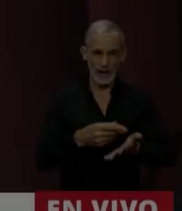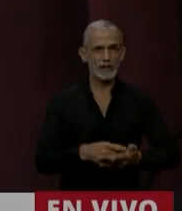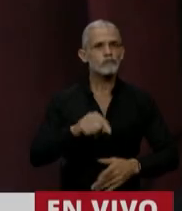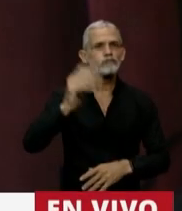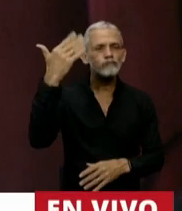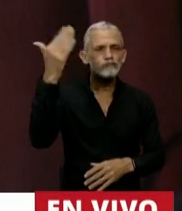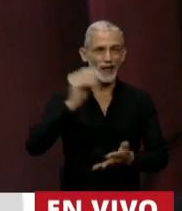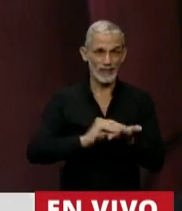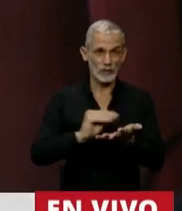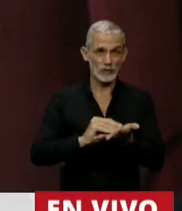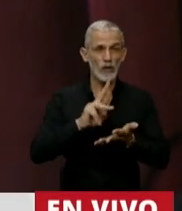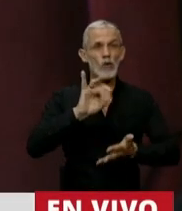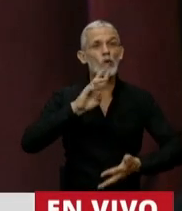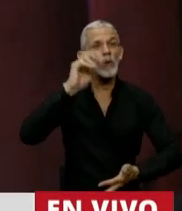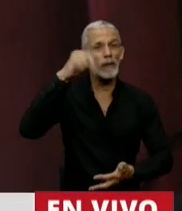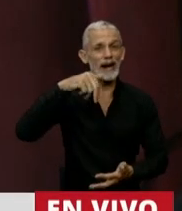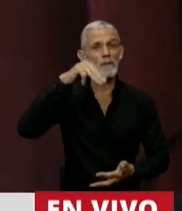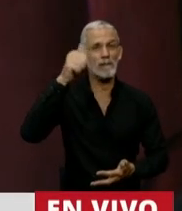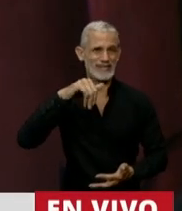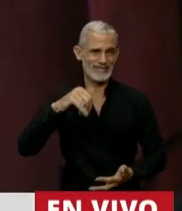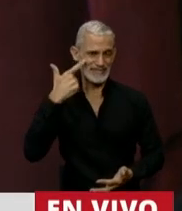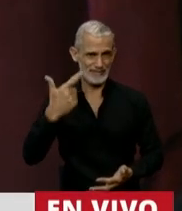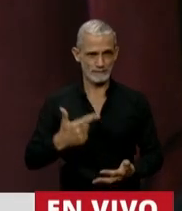tiene la palabra el diputado rubén manzi